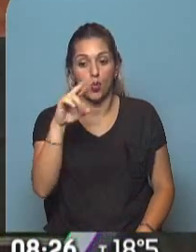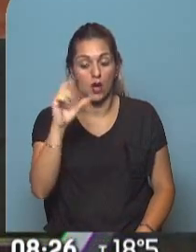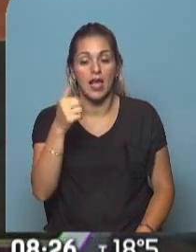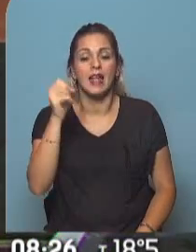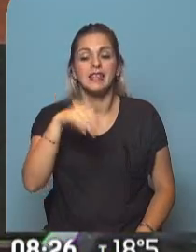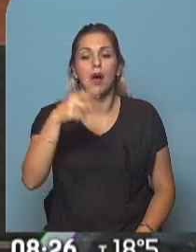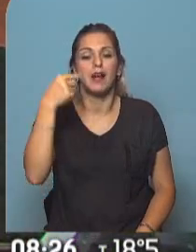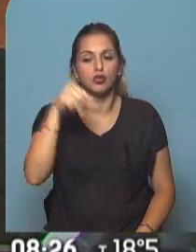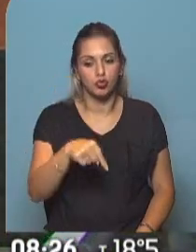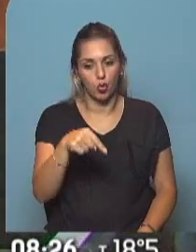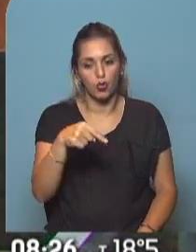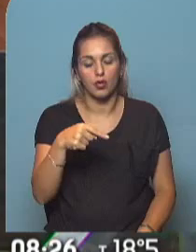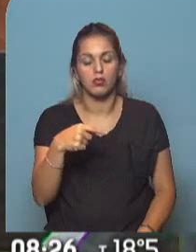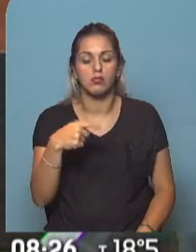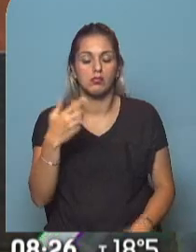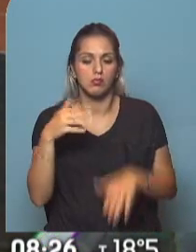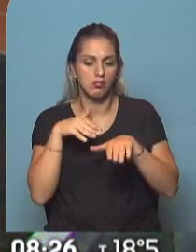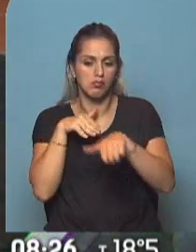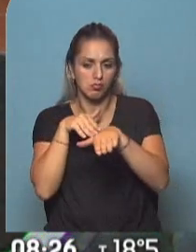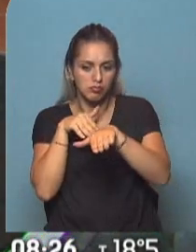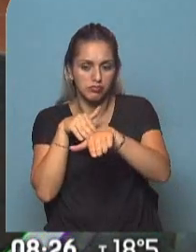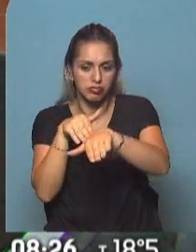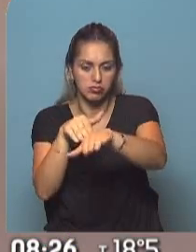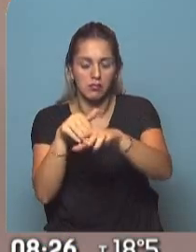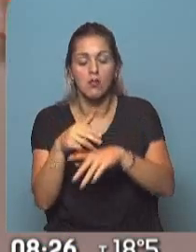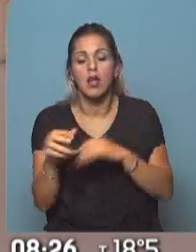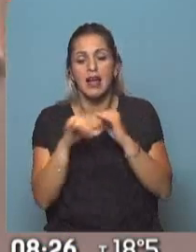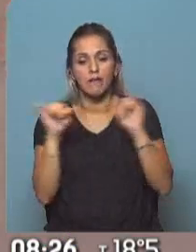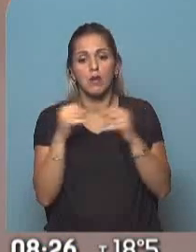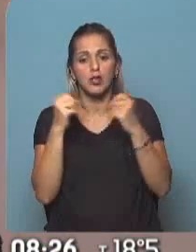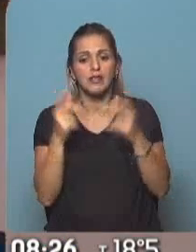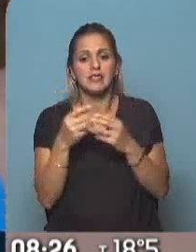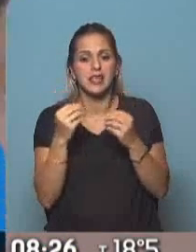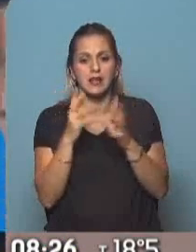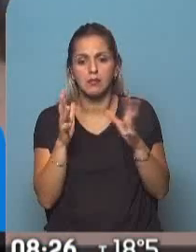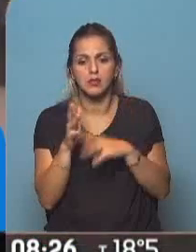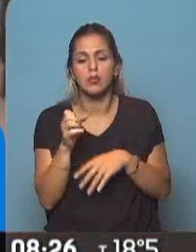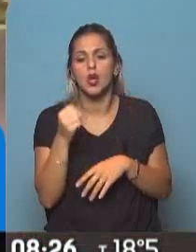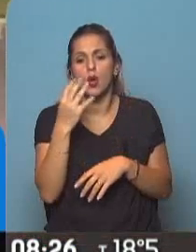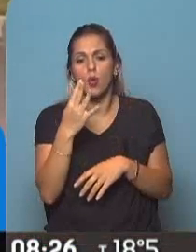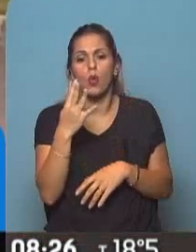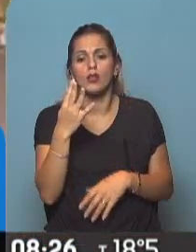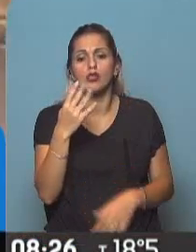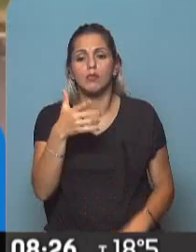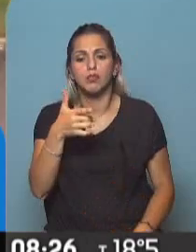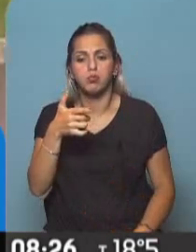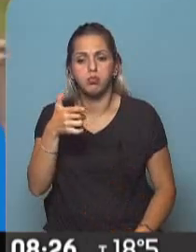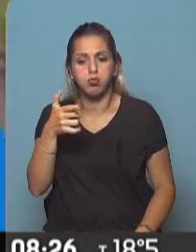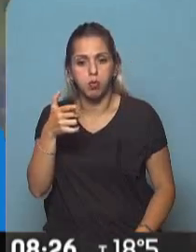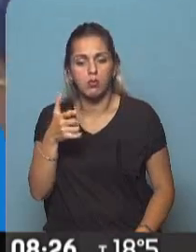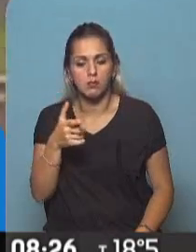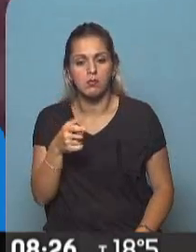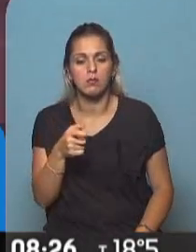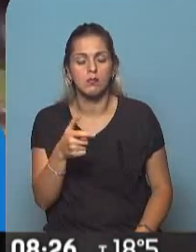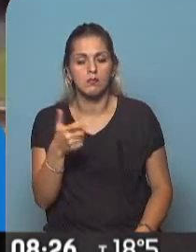del país realizando una caravana proselitista la información indica que por lo menos 4 disparos a esta parte de lo que sucedía